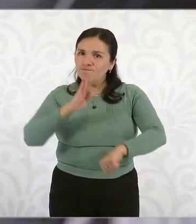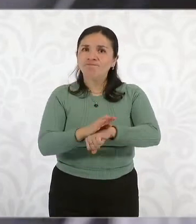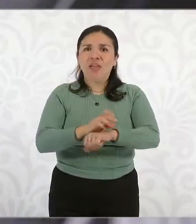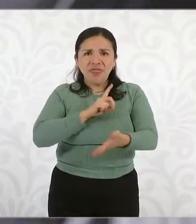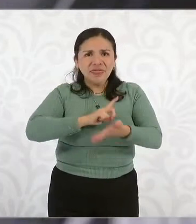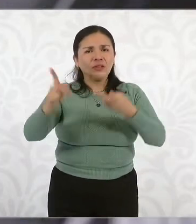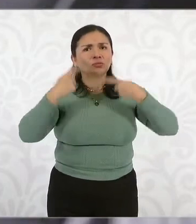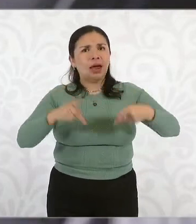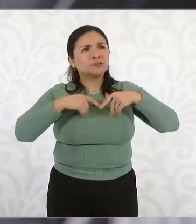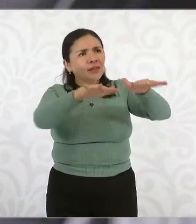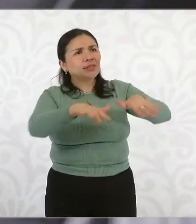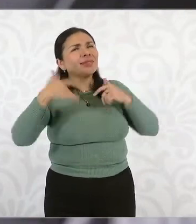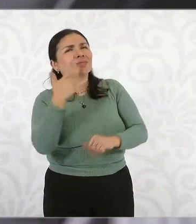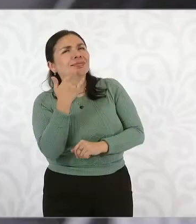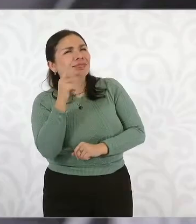de las audiencias,